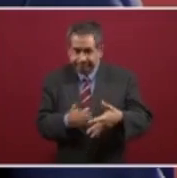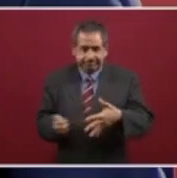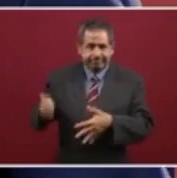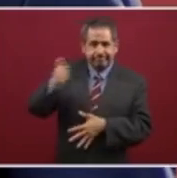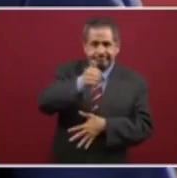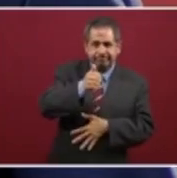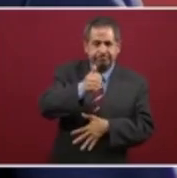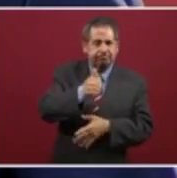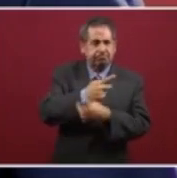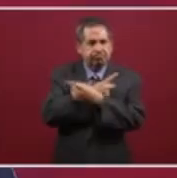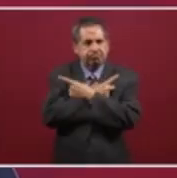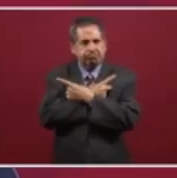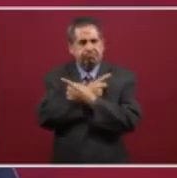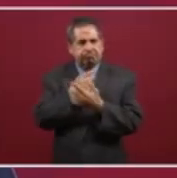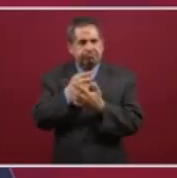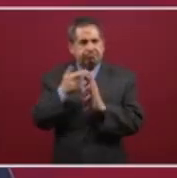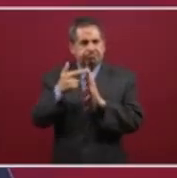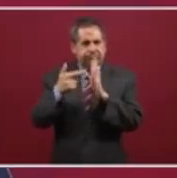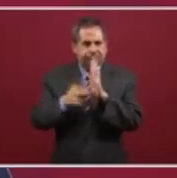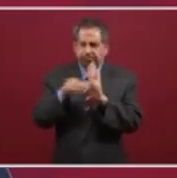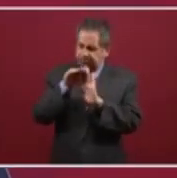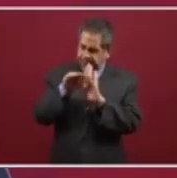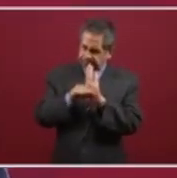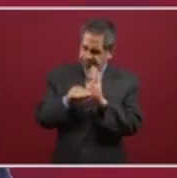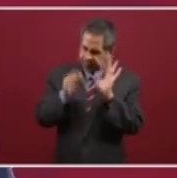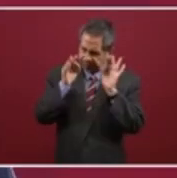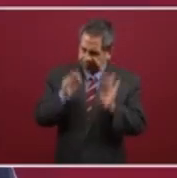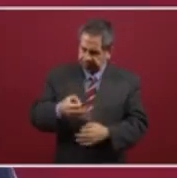están los principios y